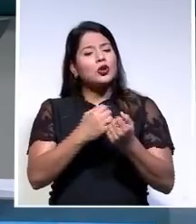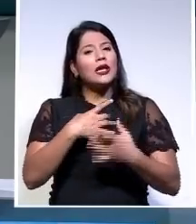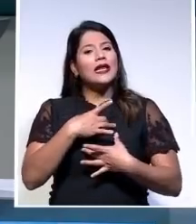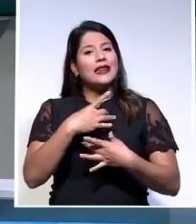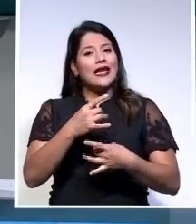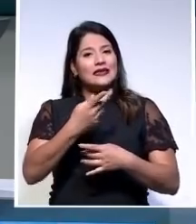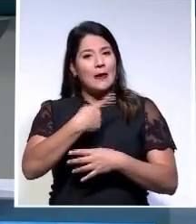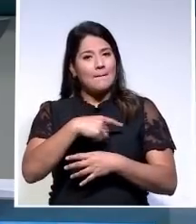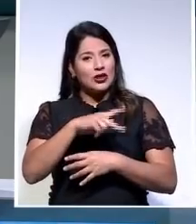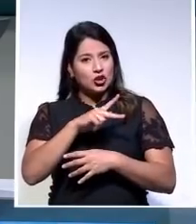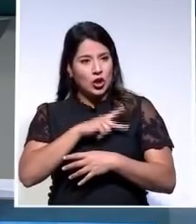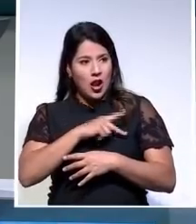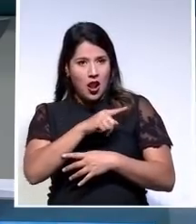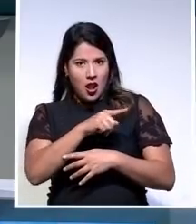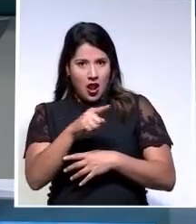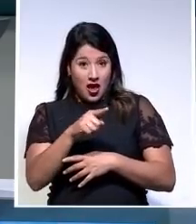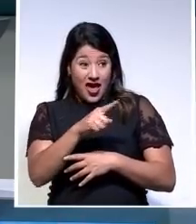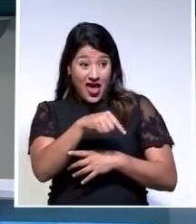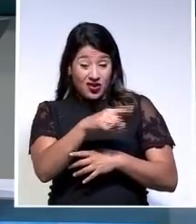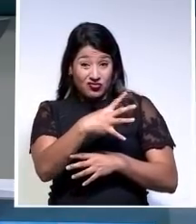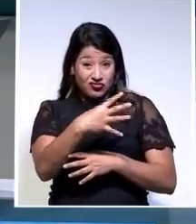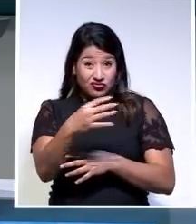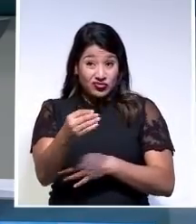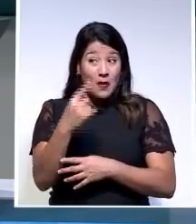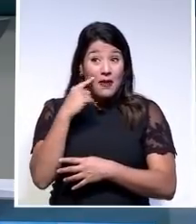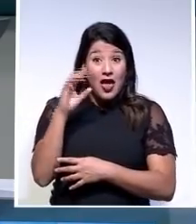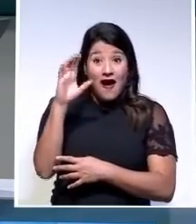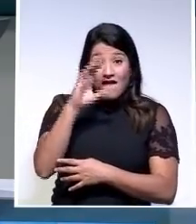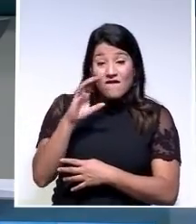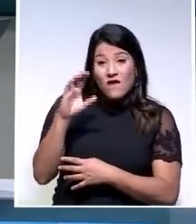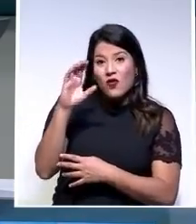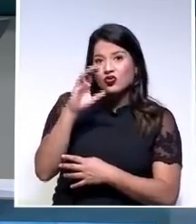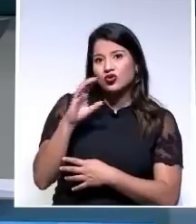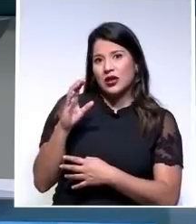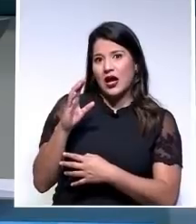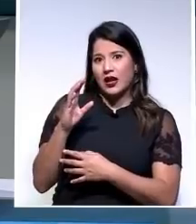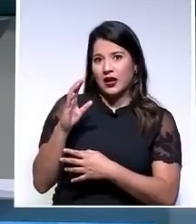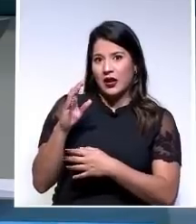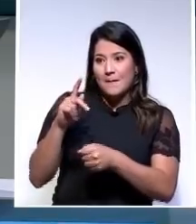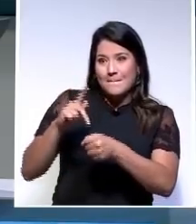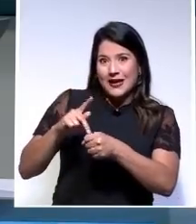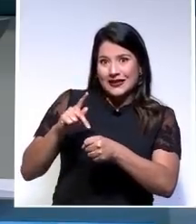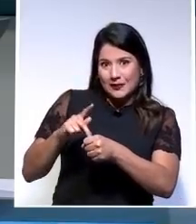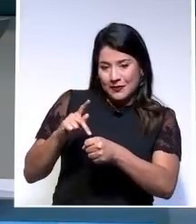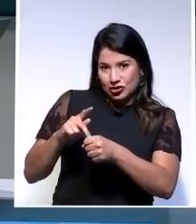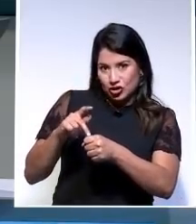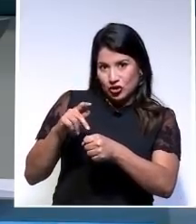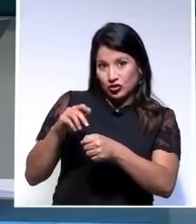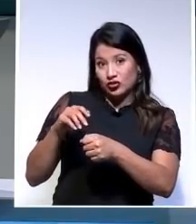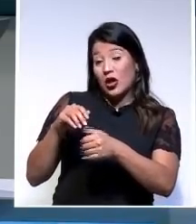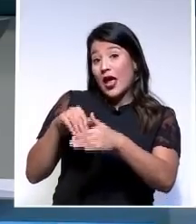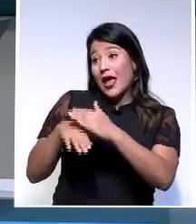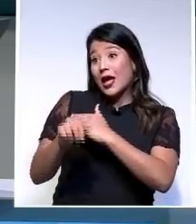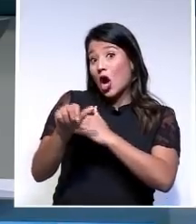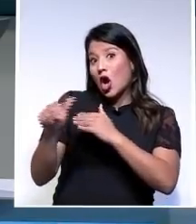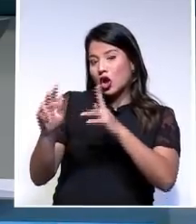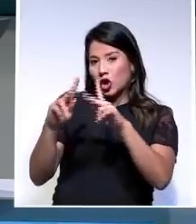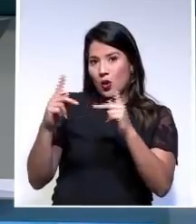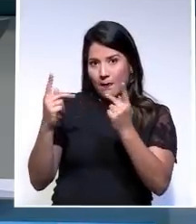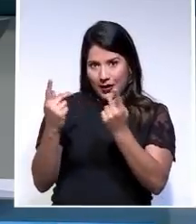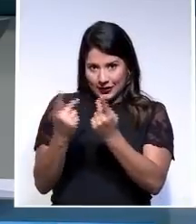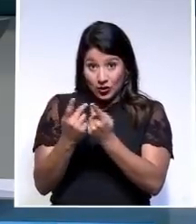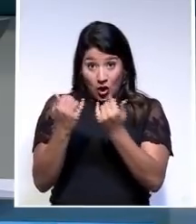política para buscar aspiraciones legislativas en otros partidos. Rolando Araya será ahora